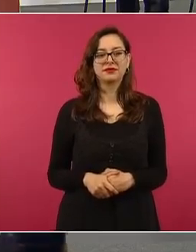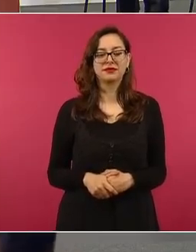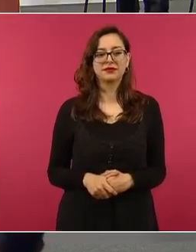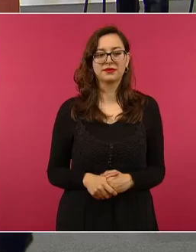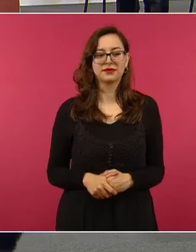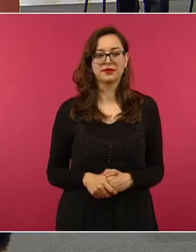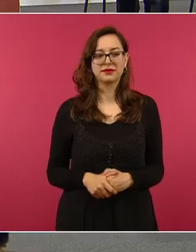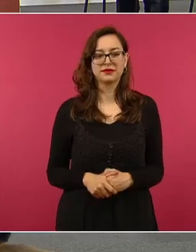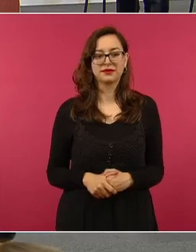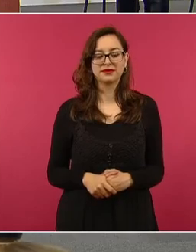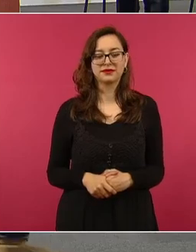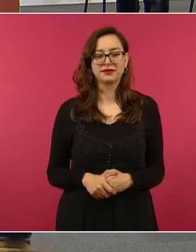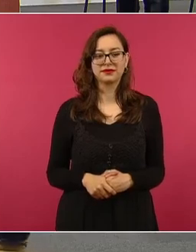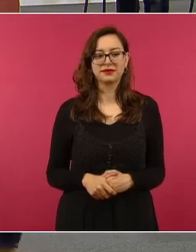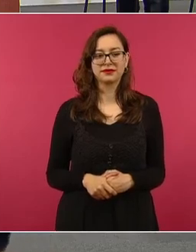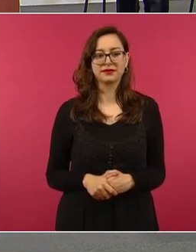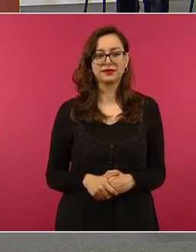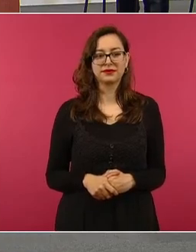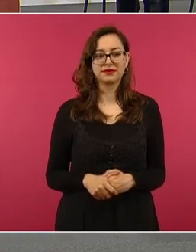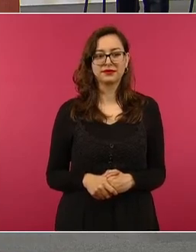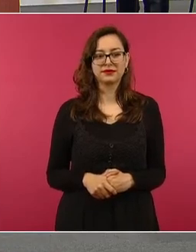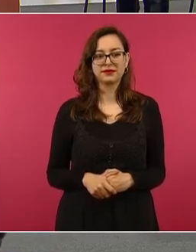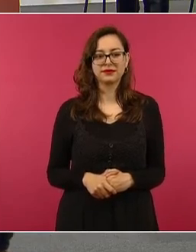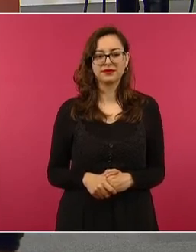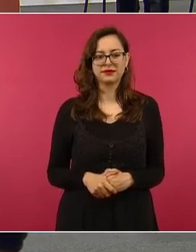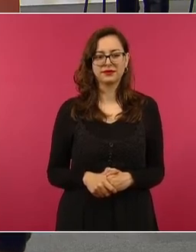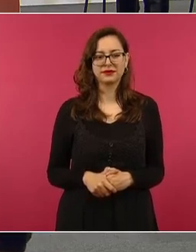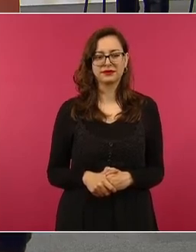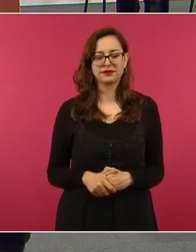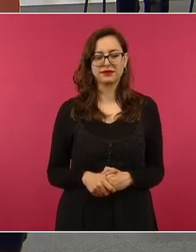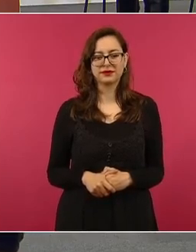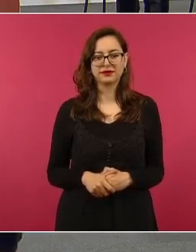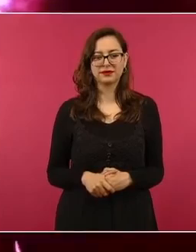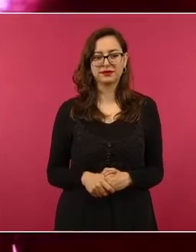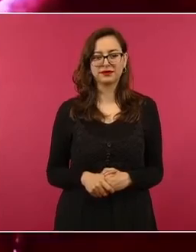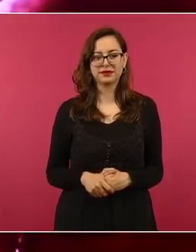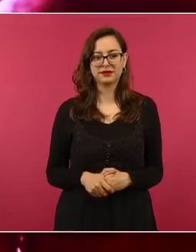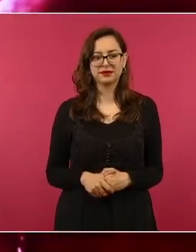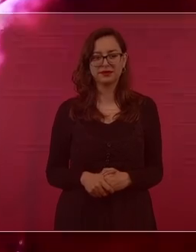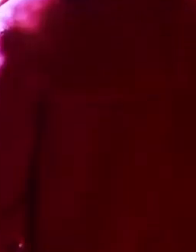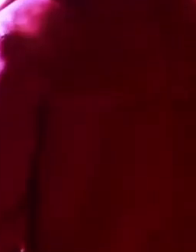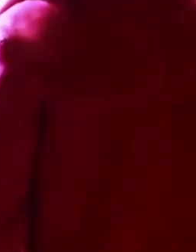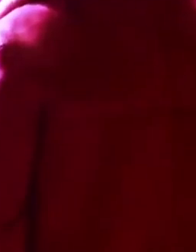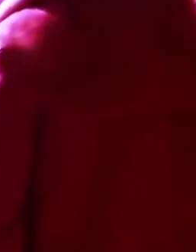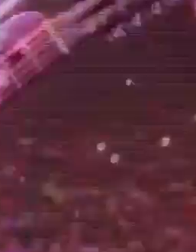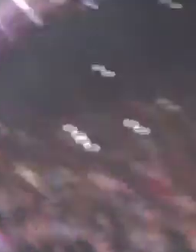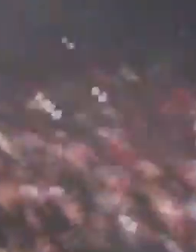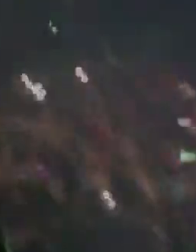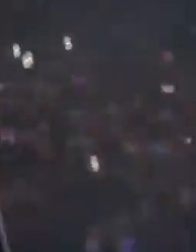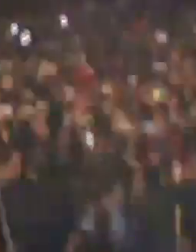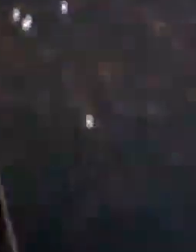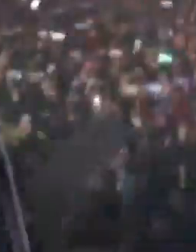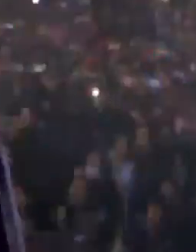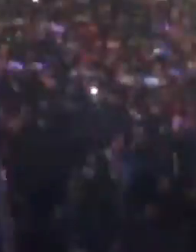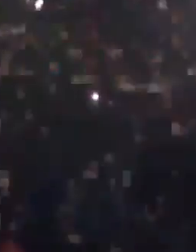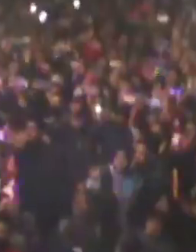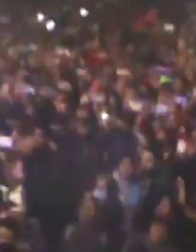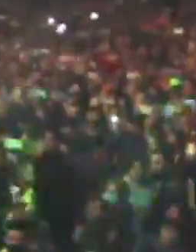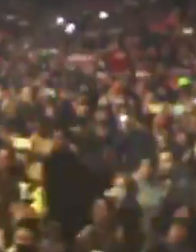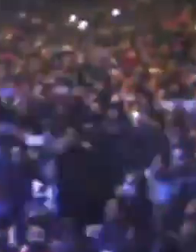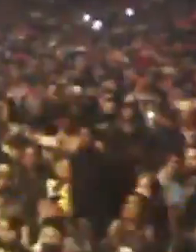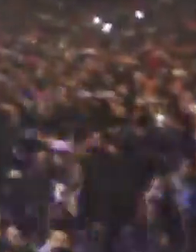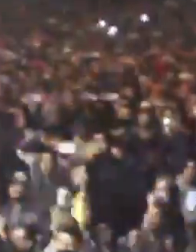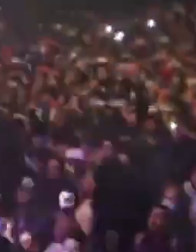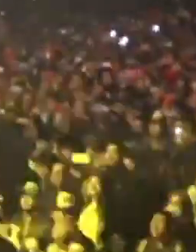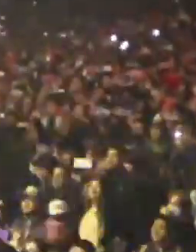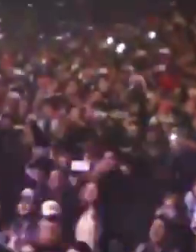Nos quitaron 8 estados. Este es Jorge. ¿Quién es aquí el invasor? Soy extranjero